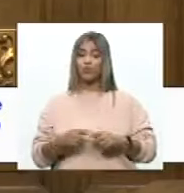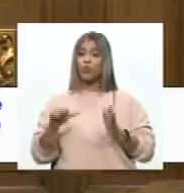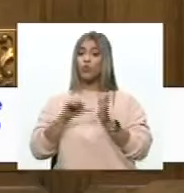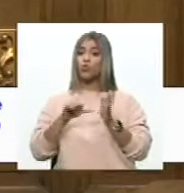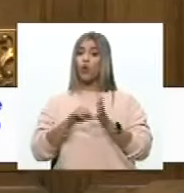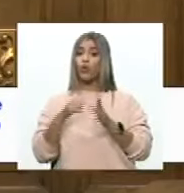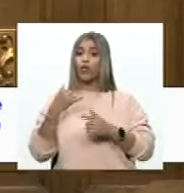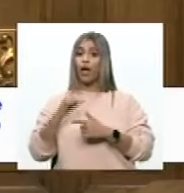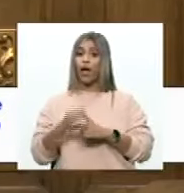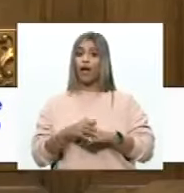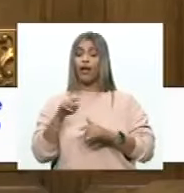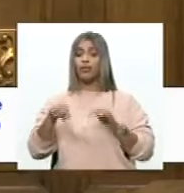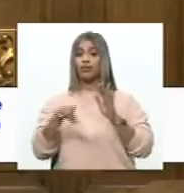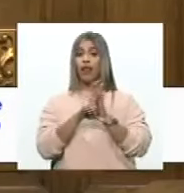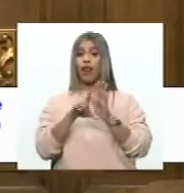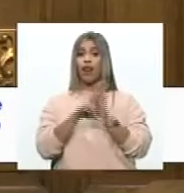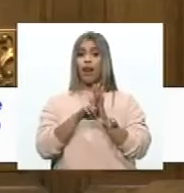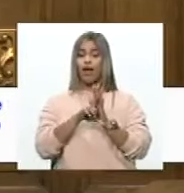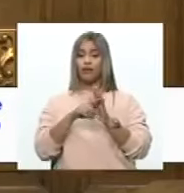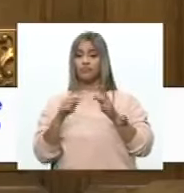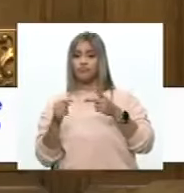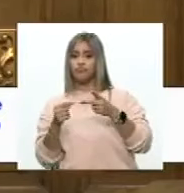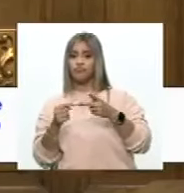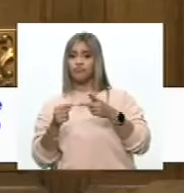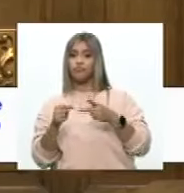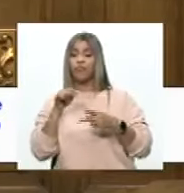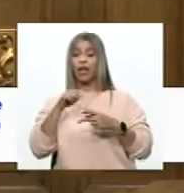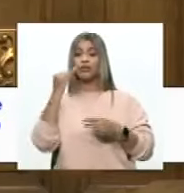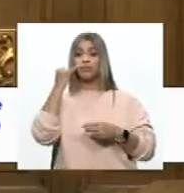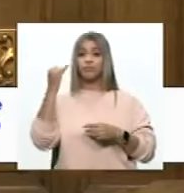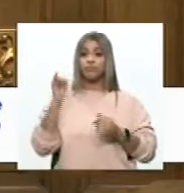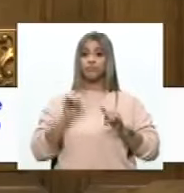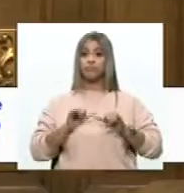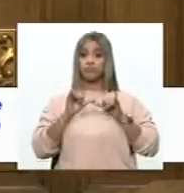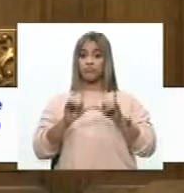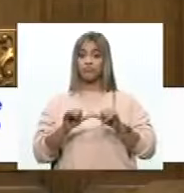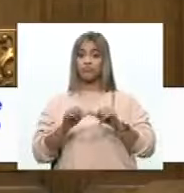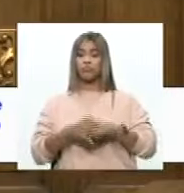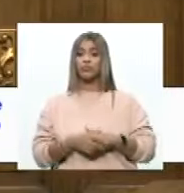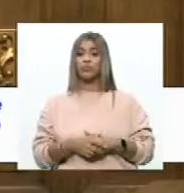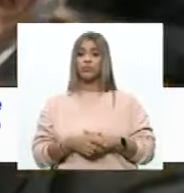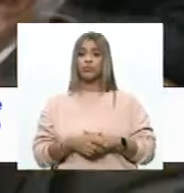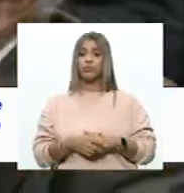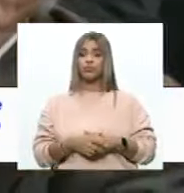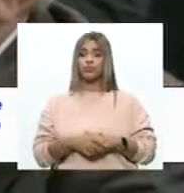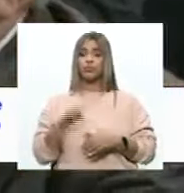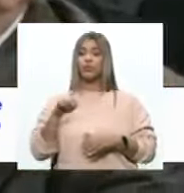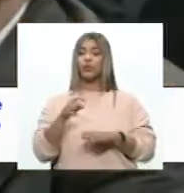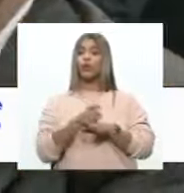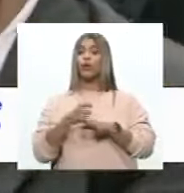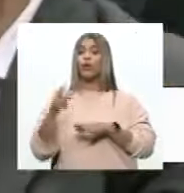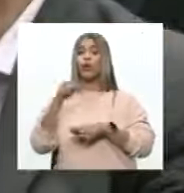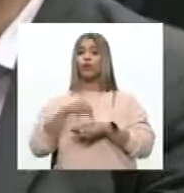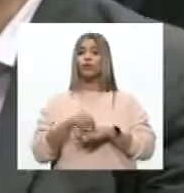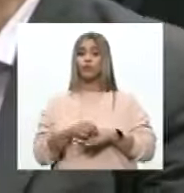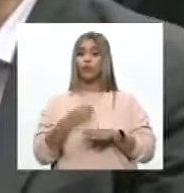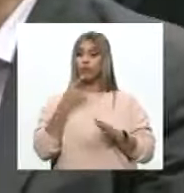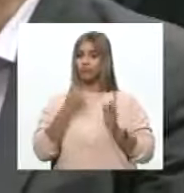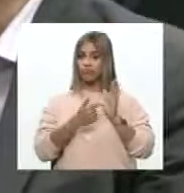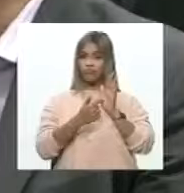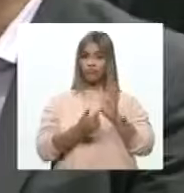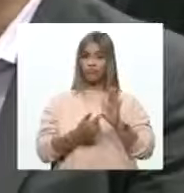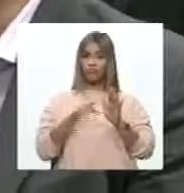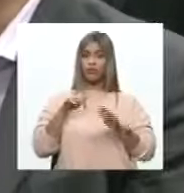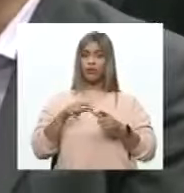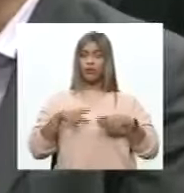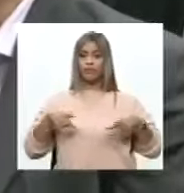se encuentra esta ley complementaria. En ese sentido, el Ejecutivo Nacional presenta ante